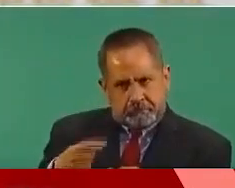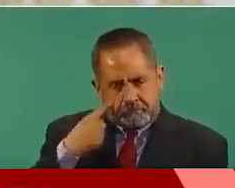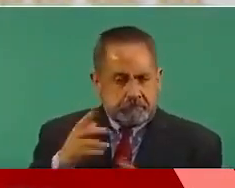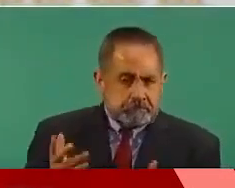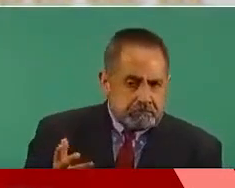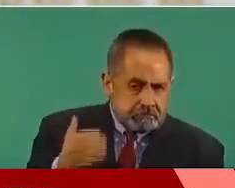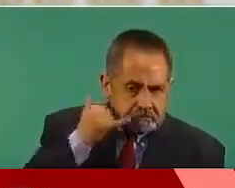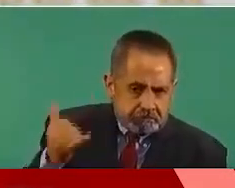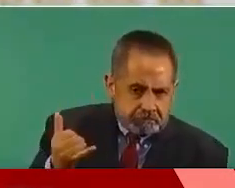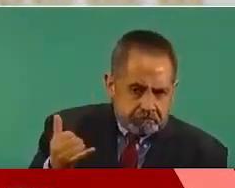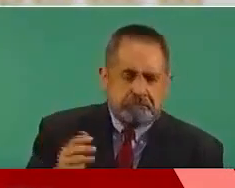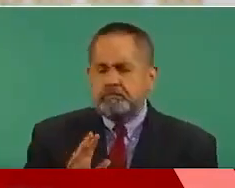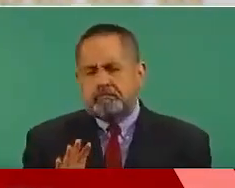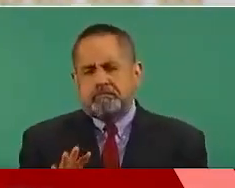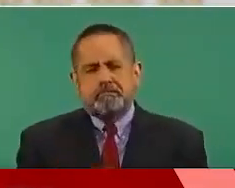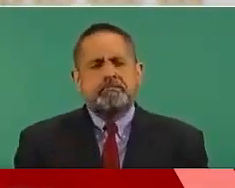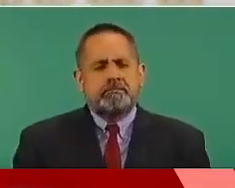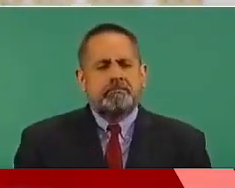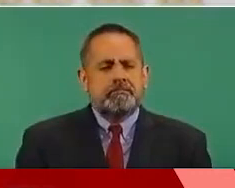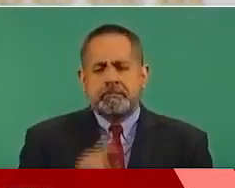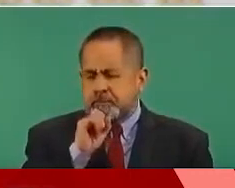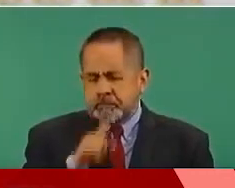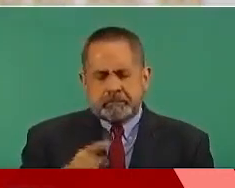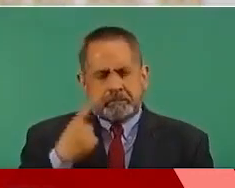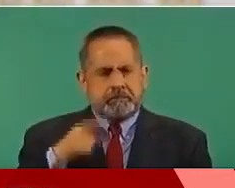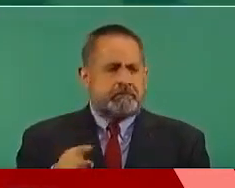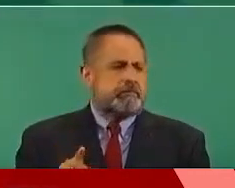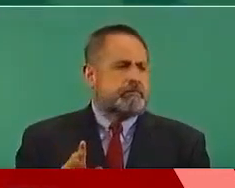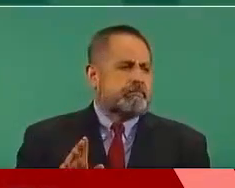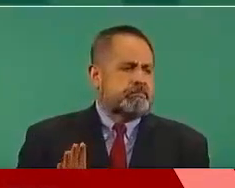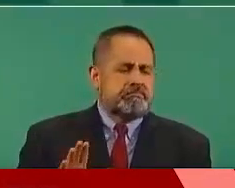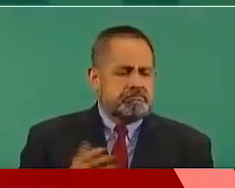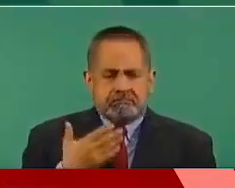y también el pronóstico es bueno.